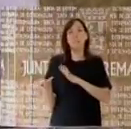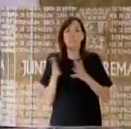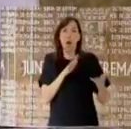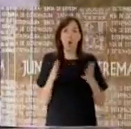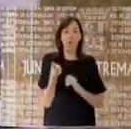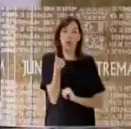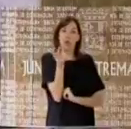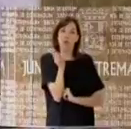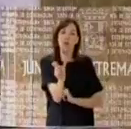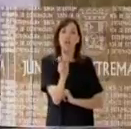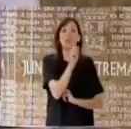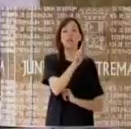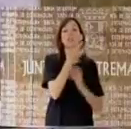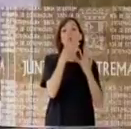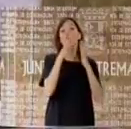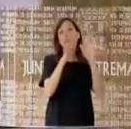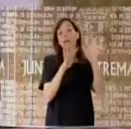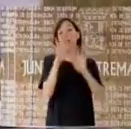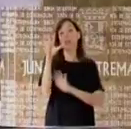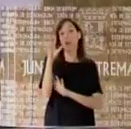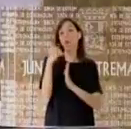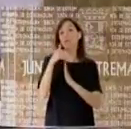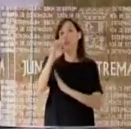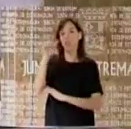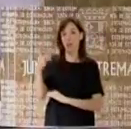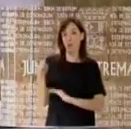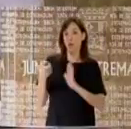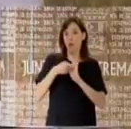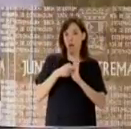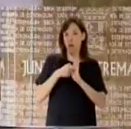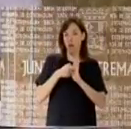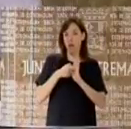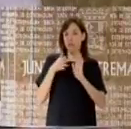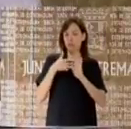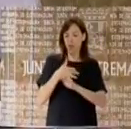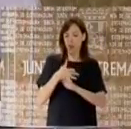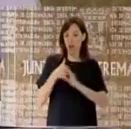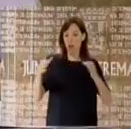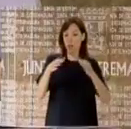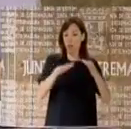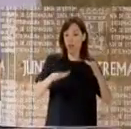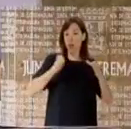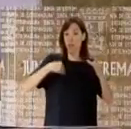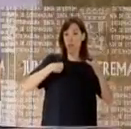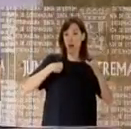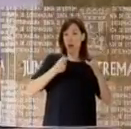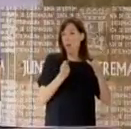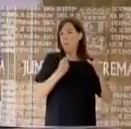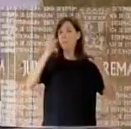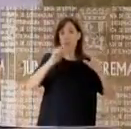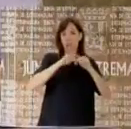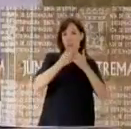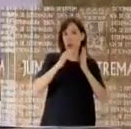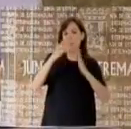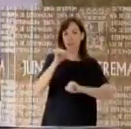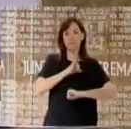de 195 millones de euros. Hay miles de familias de esa comarca esperando los riegos de apoyo